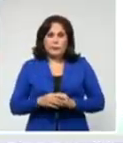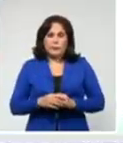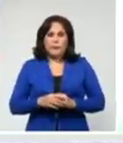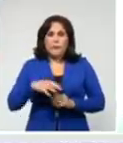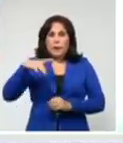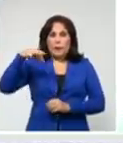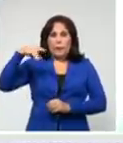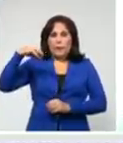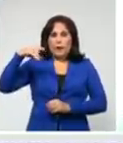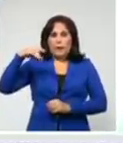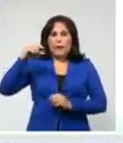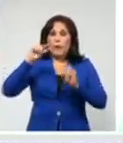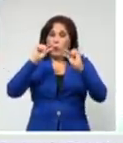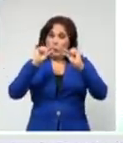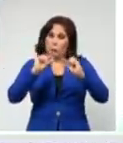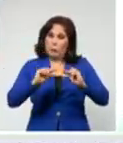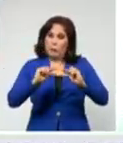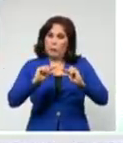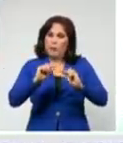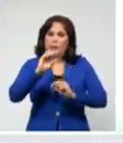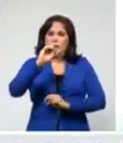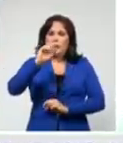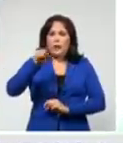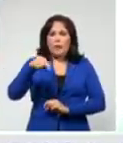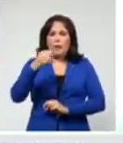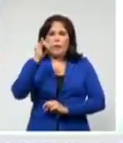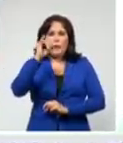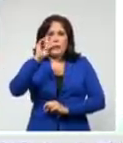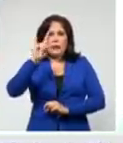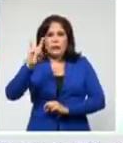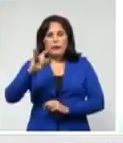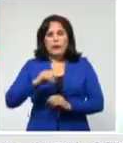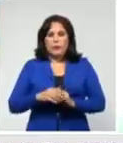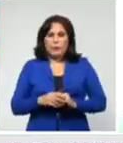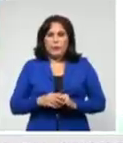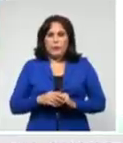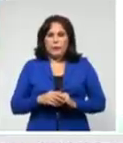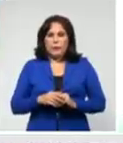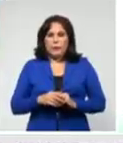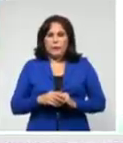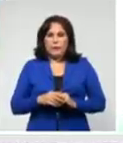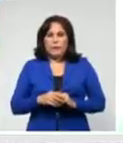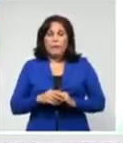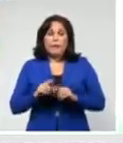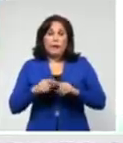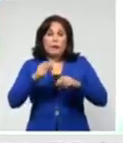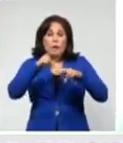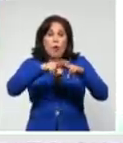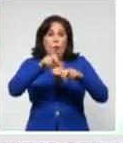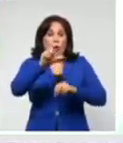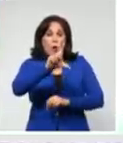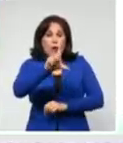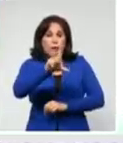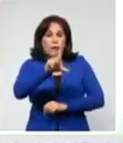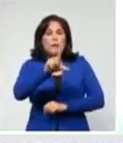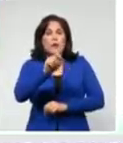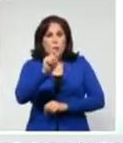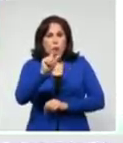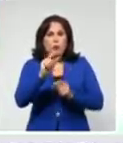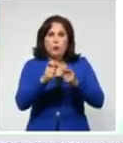del Río disminuye su tasa a 0,69 y en el caso de Holguín pues la incrementa